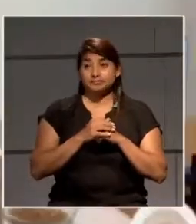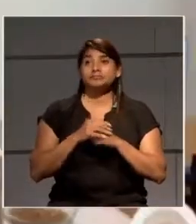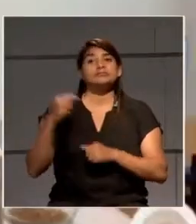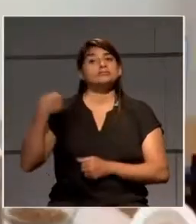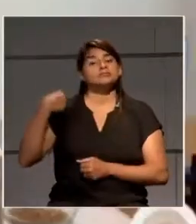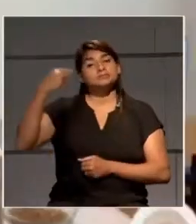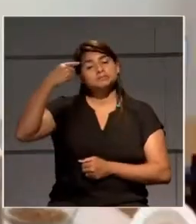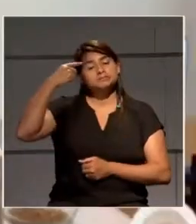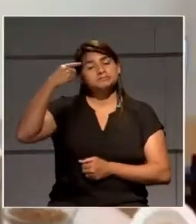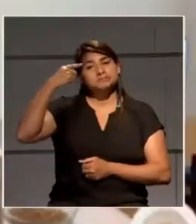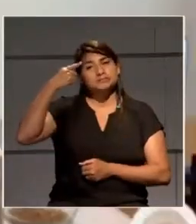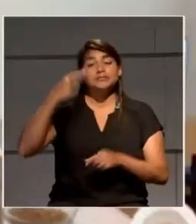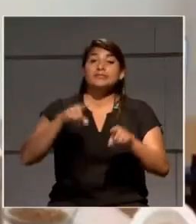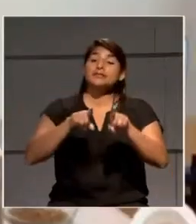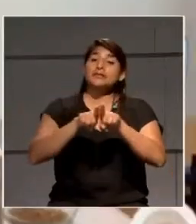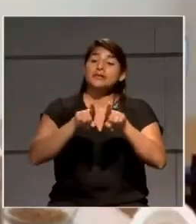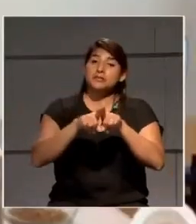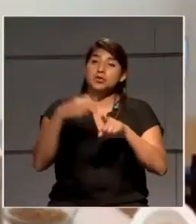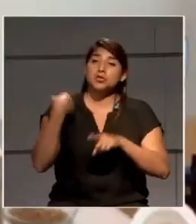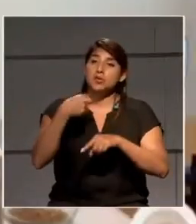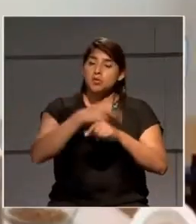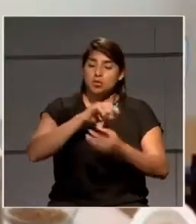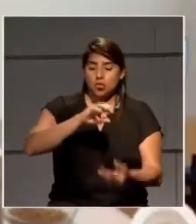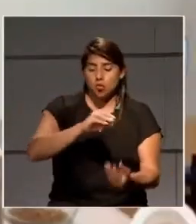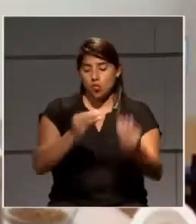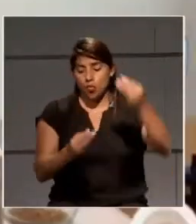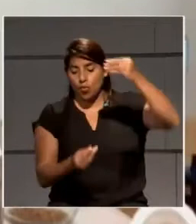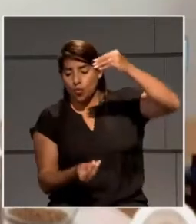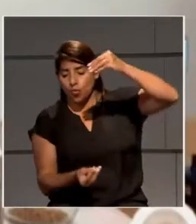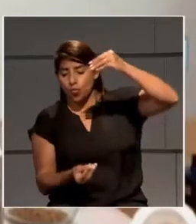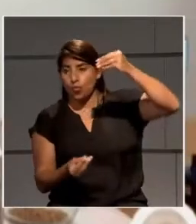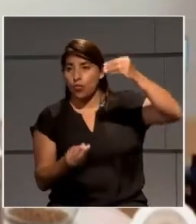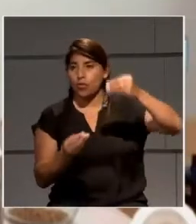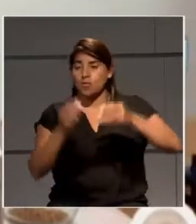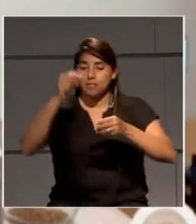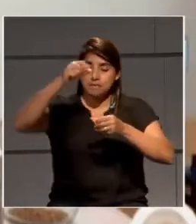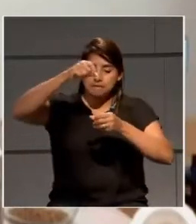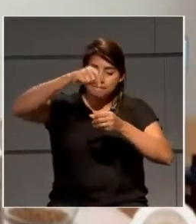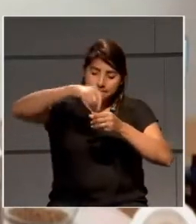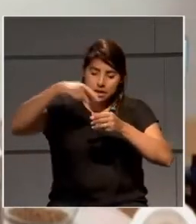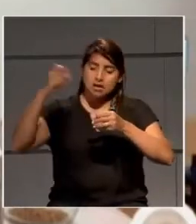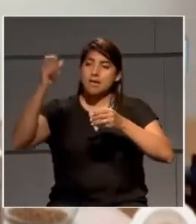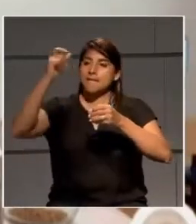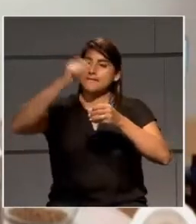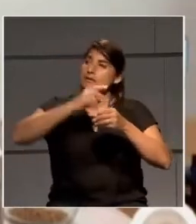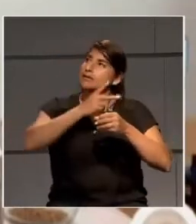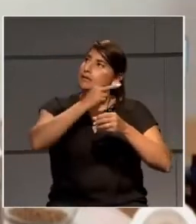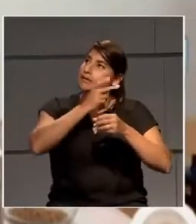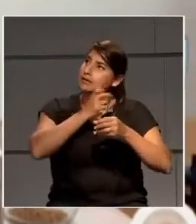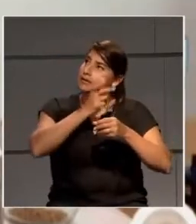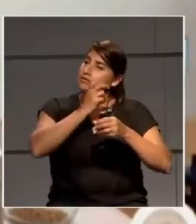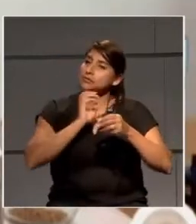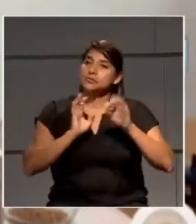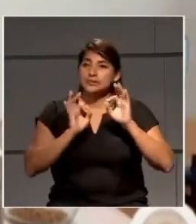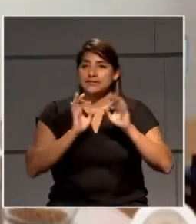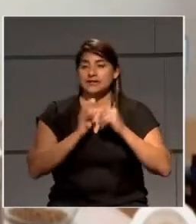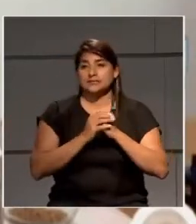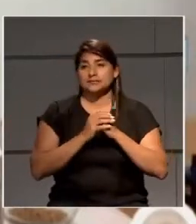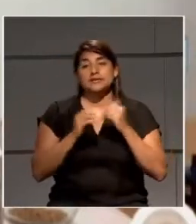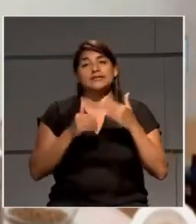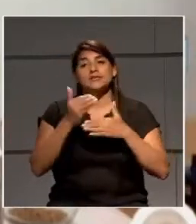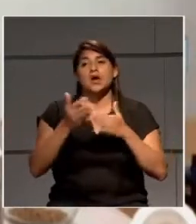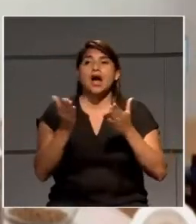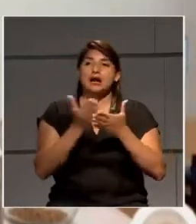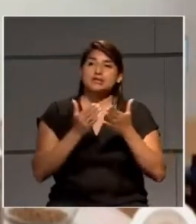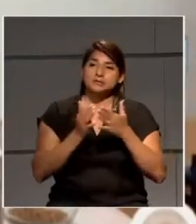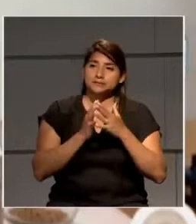mí? Ajá. Que también me gusta cómo suena cuando están entrando. Sí, suena bonito. Y ya descubrí